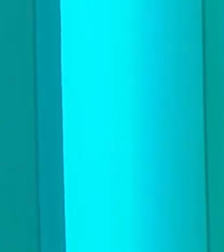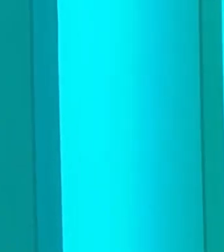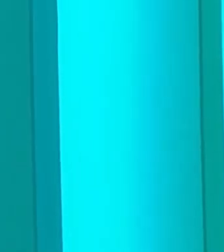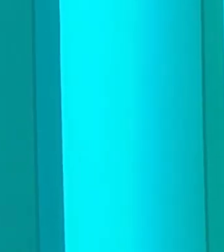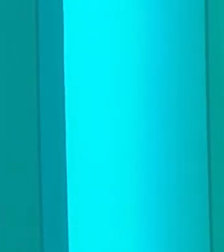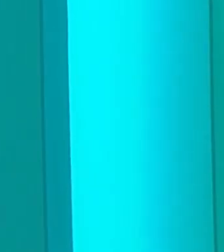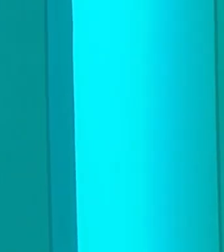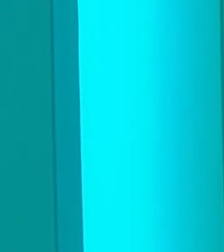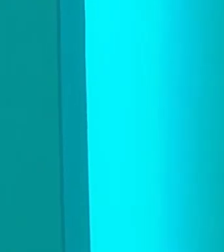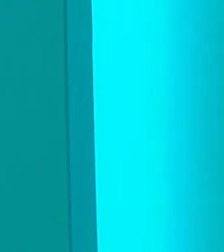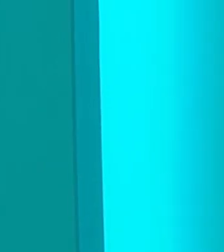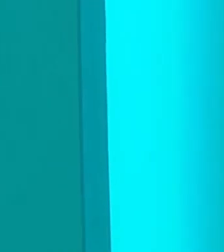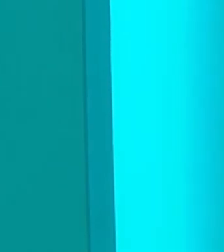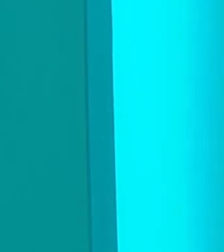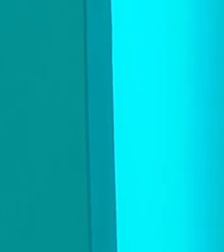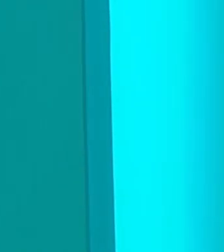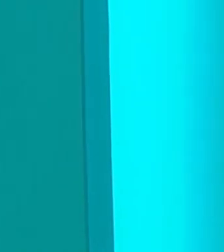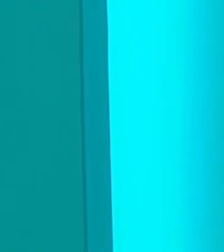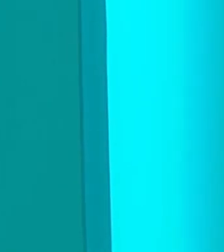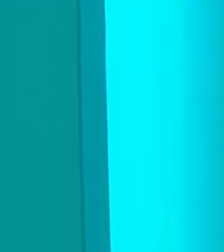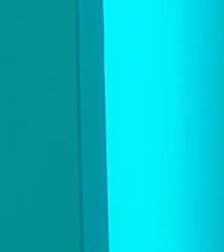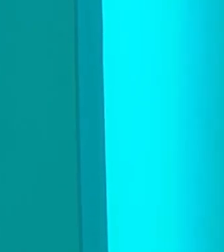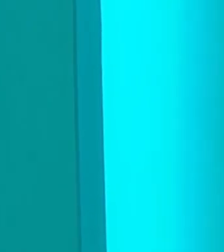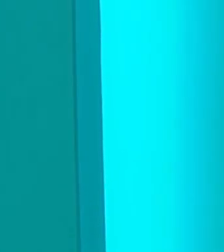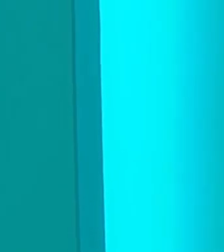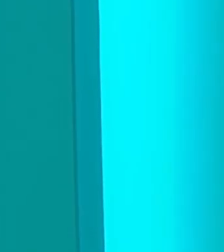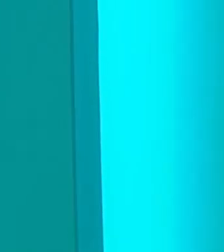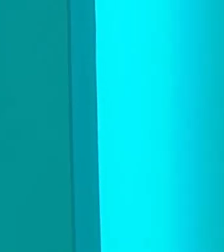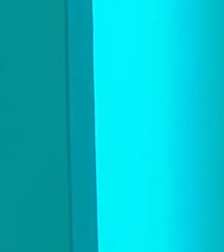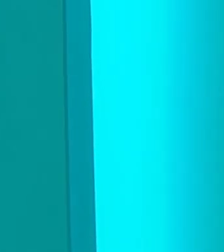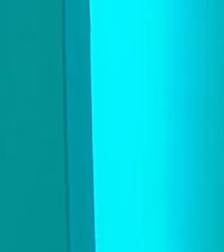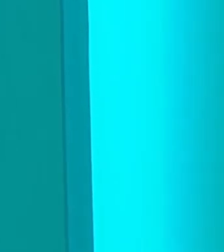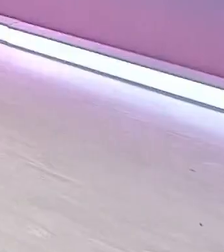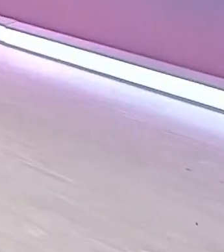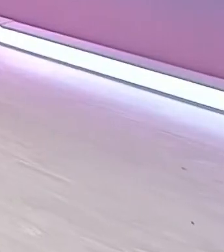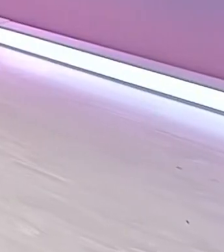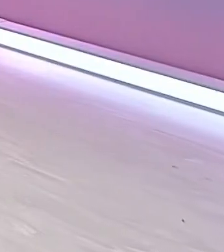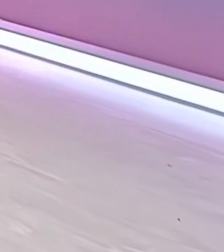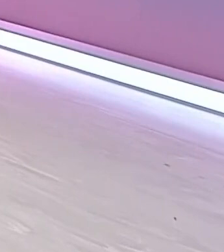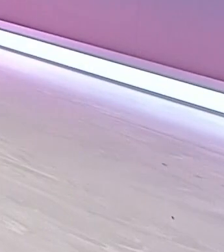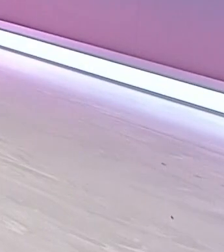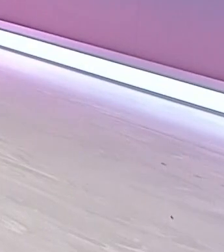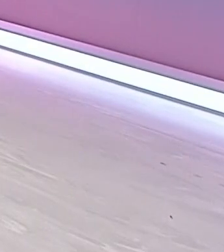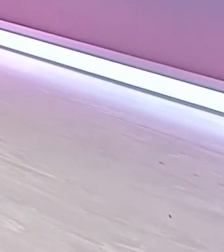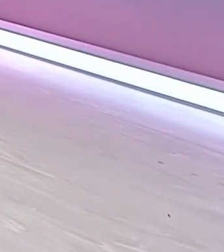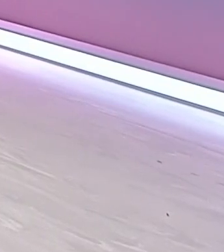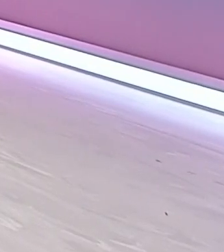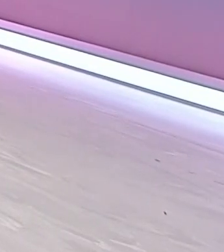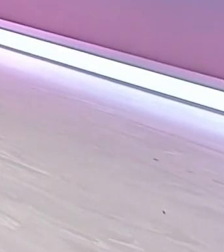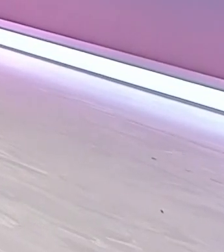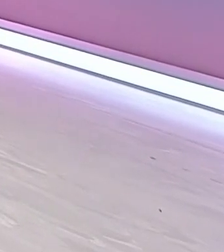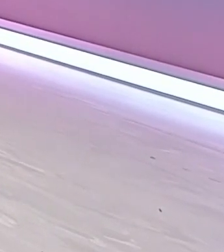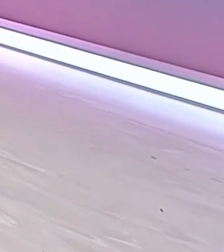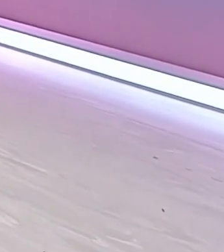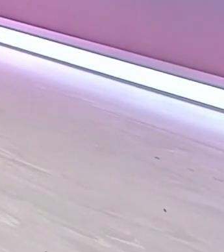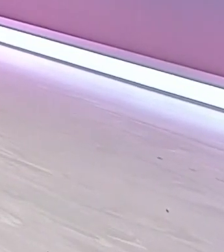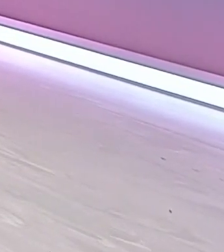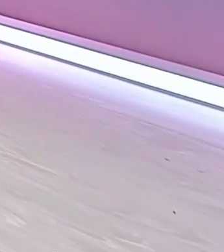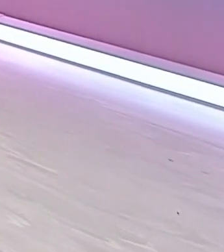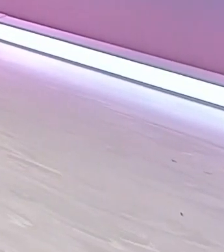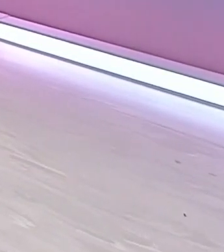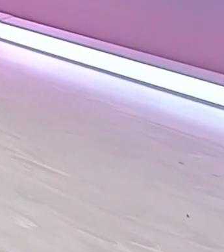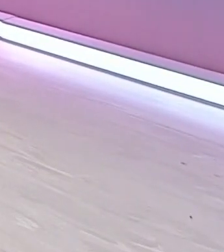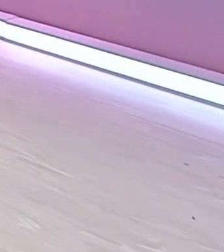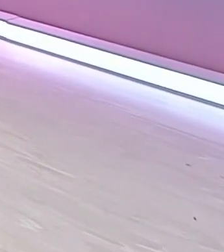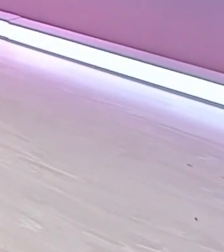entusiasmo después de haber pasado un fin de semana festivo y muy especial que TV Perú lo ha llevado a todos los peruanos con